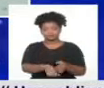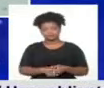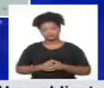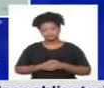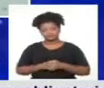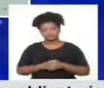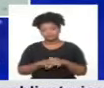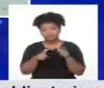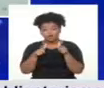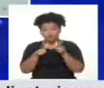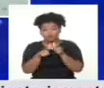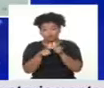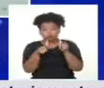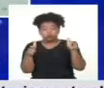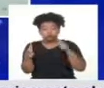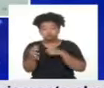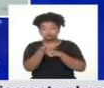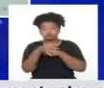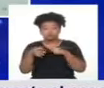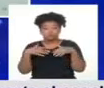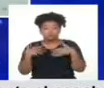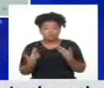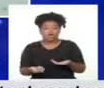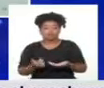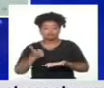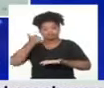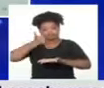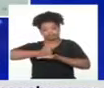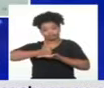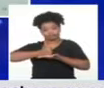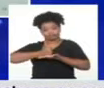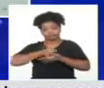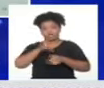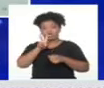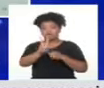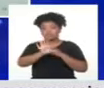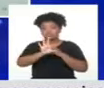mayor número en el municipio de Holguín, 28,